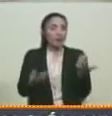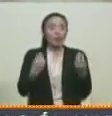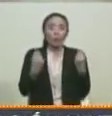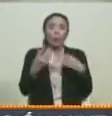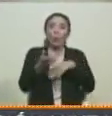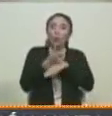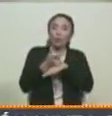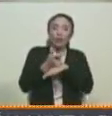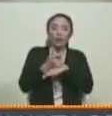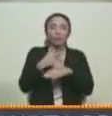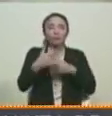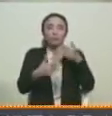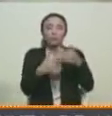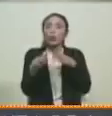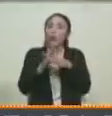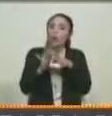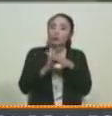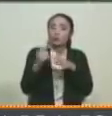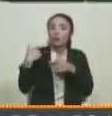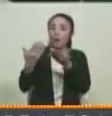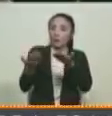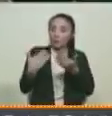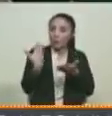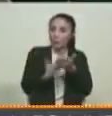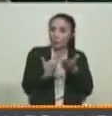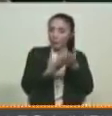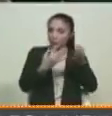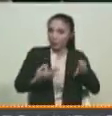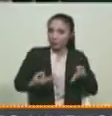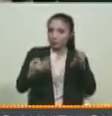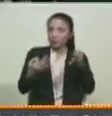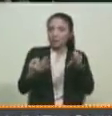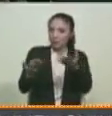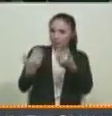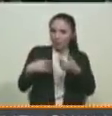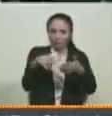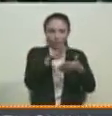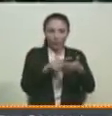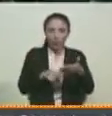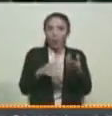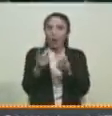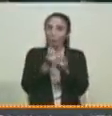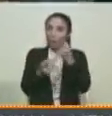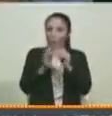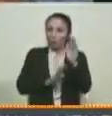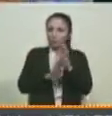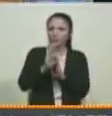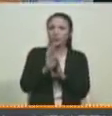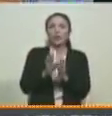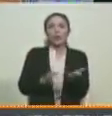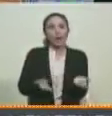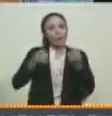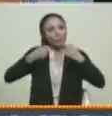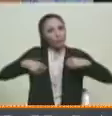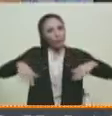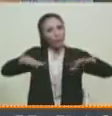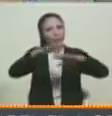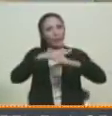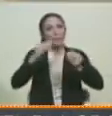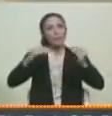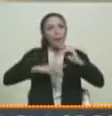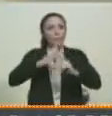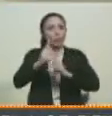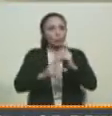gobierno en función de las propuestas de recuperación económica y de crecimiento y de despliegue de las fuerzas productivas del